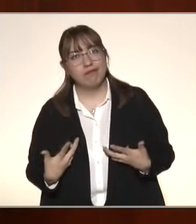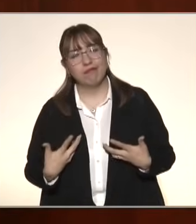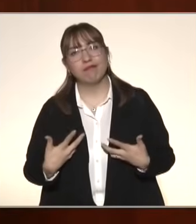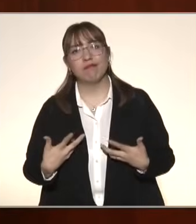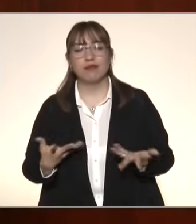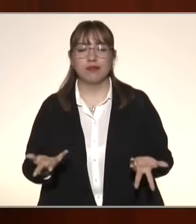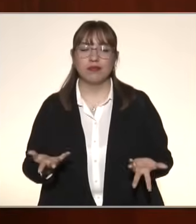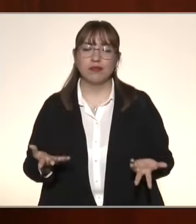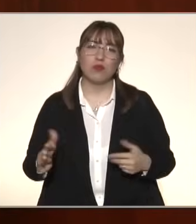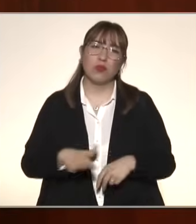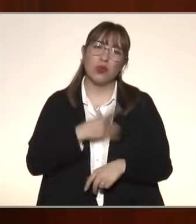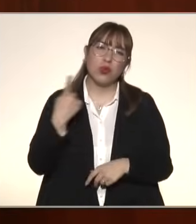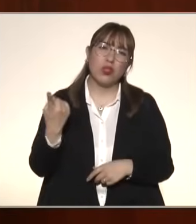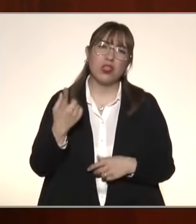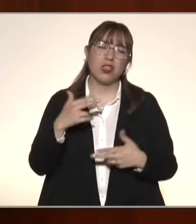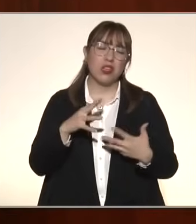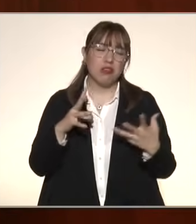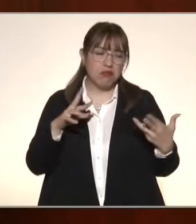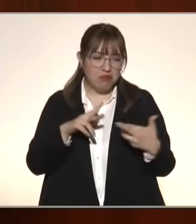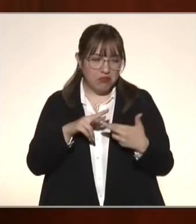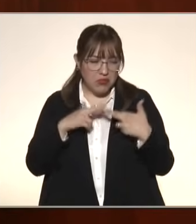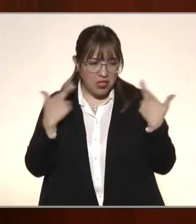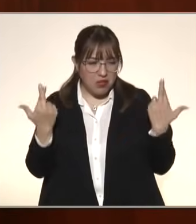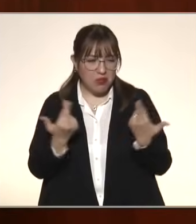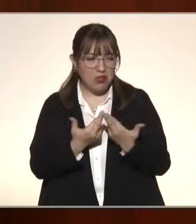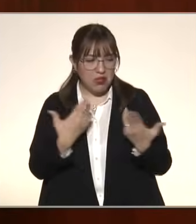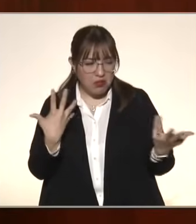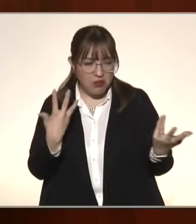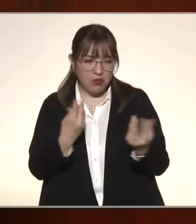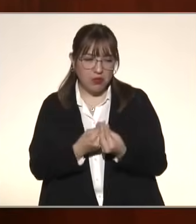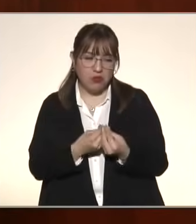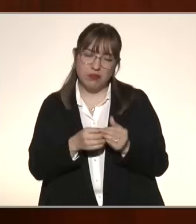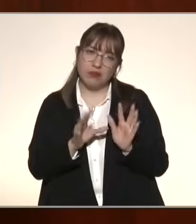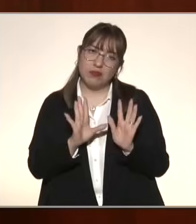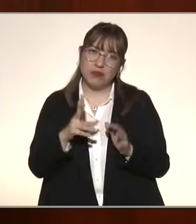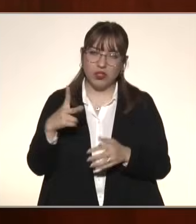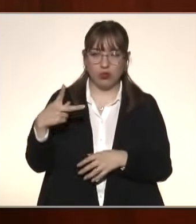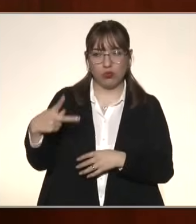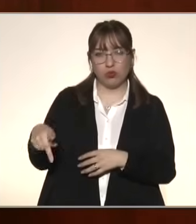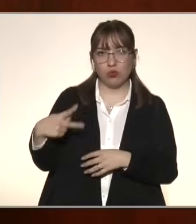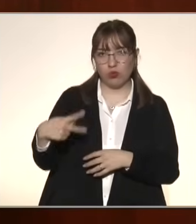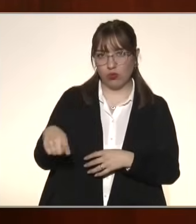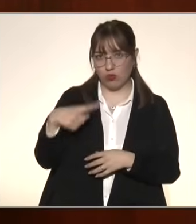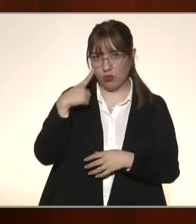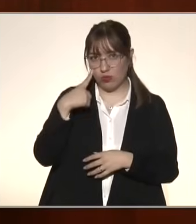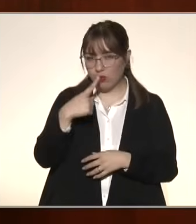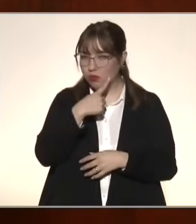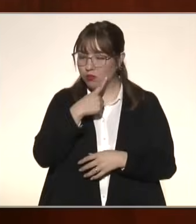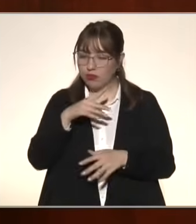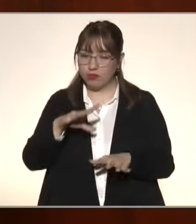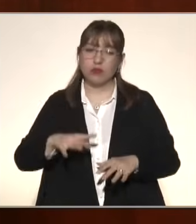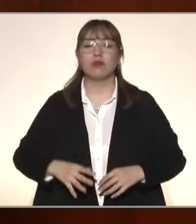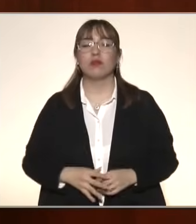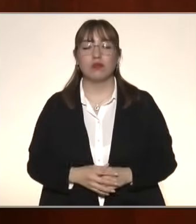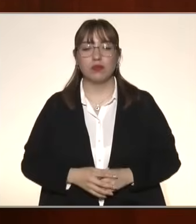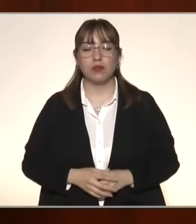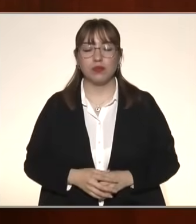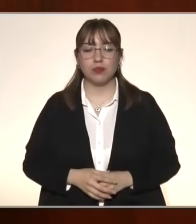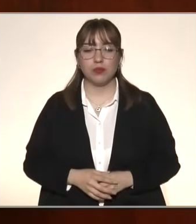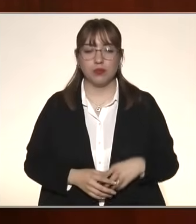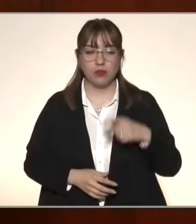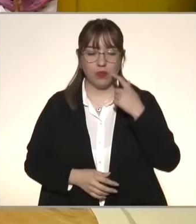las fiestas juntos y tendrá que ese familiar trabajar sus propias expectativas, que va en la otra contraparte, como